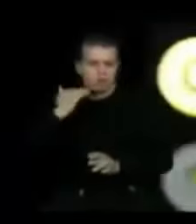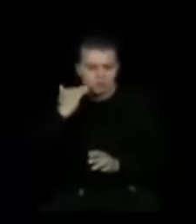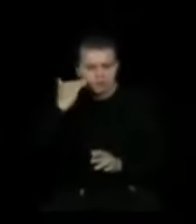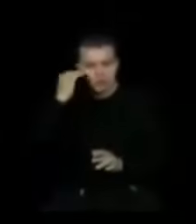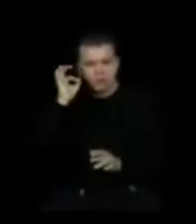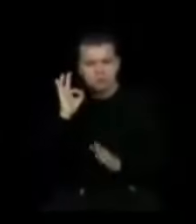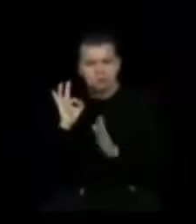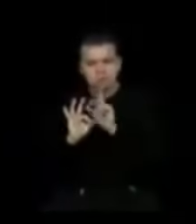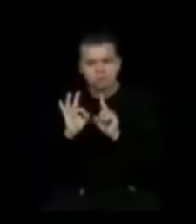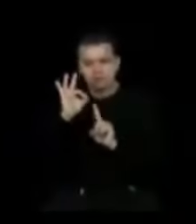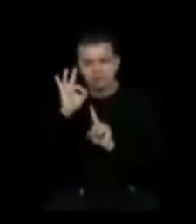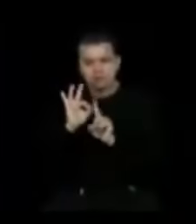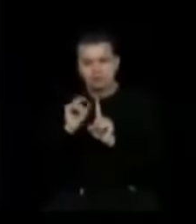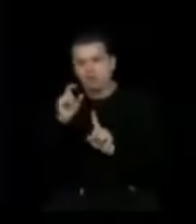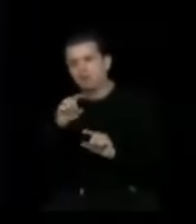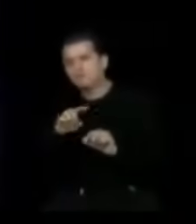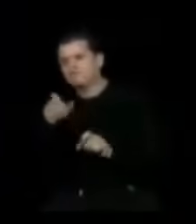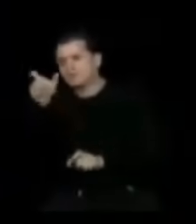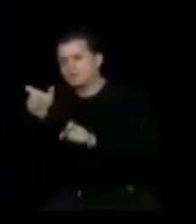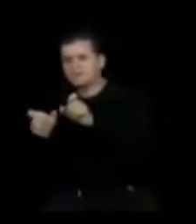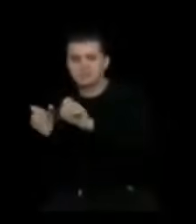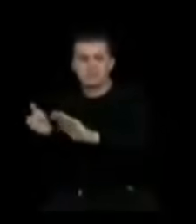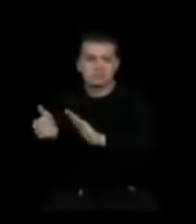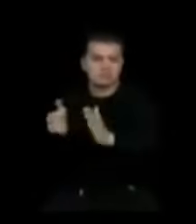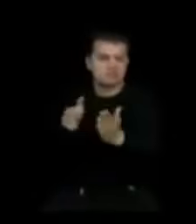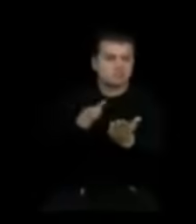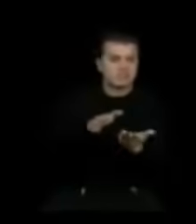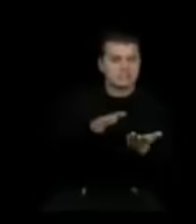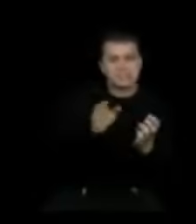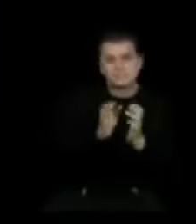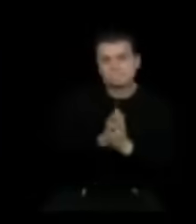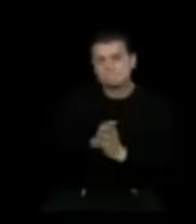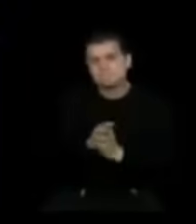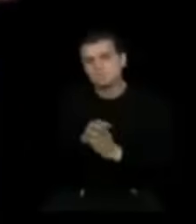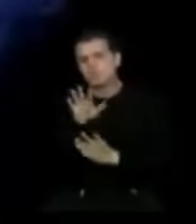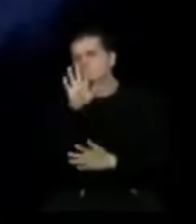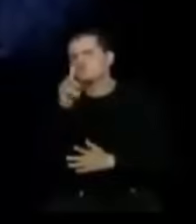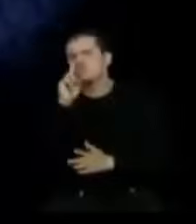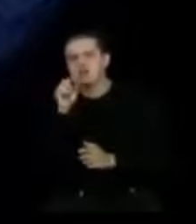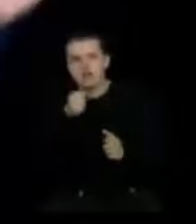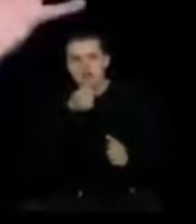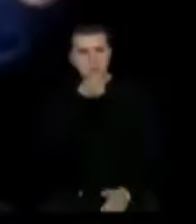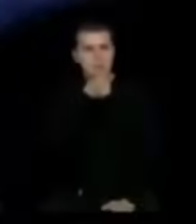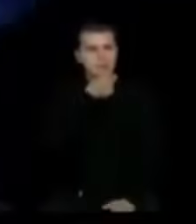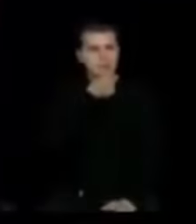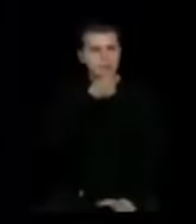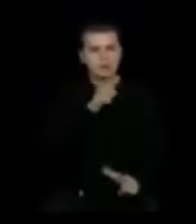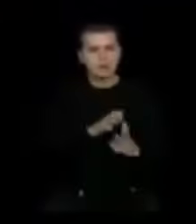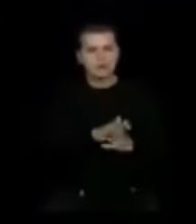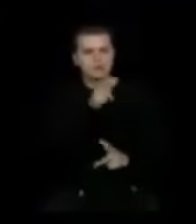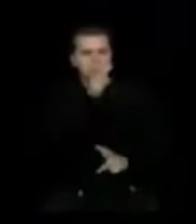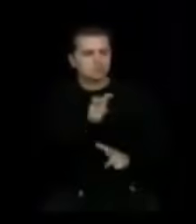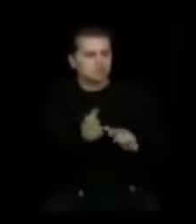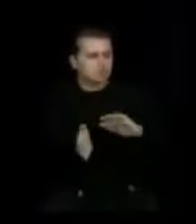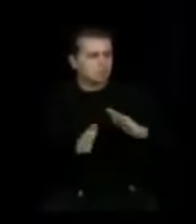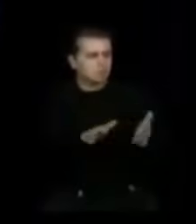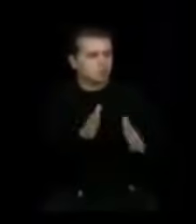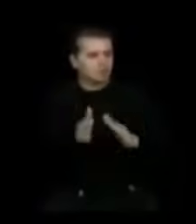Se comenzaron a ver personas morir. Y usted veía en el noticiero gente